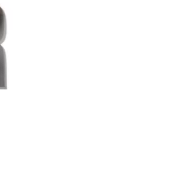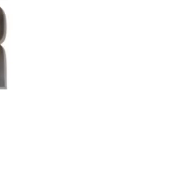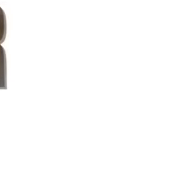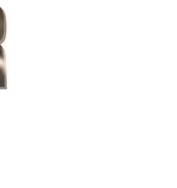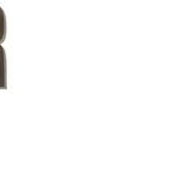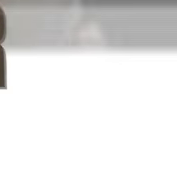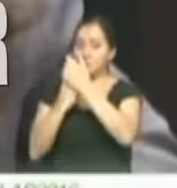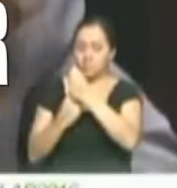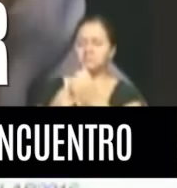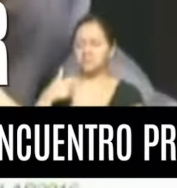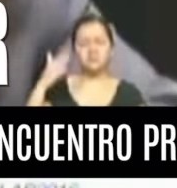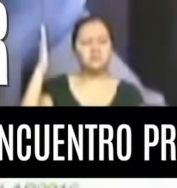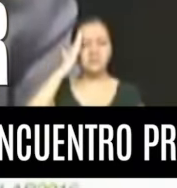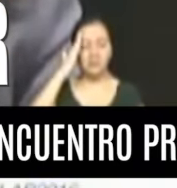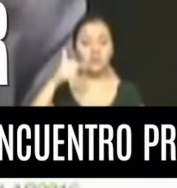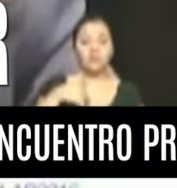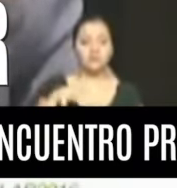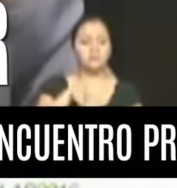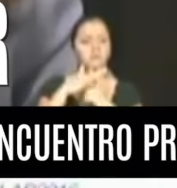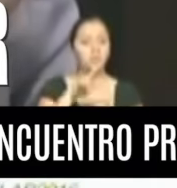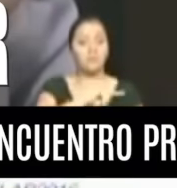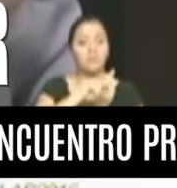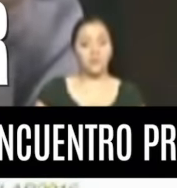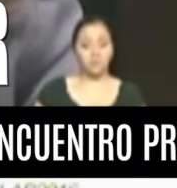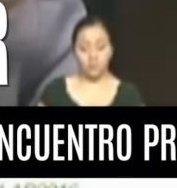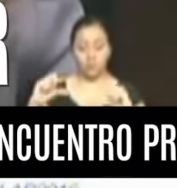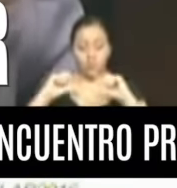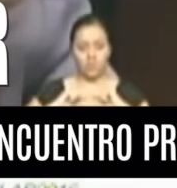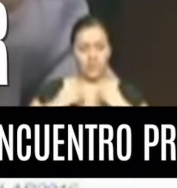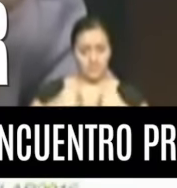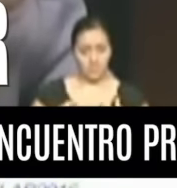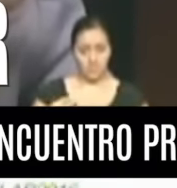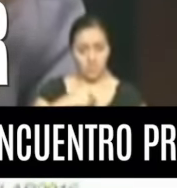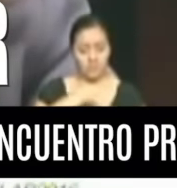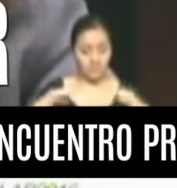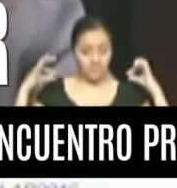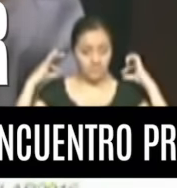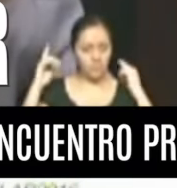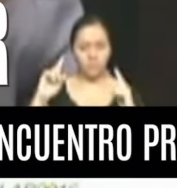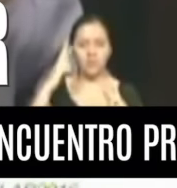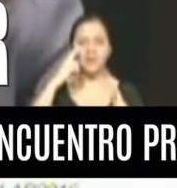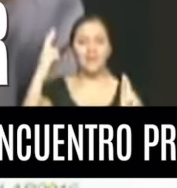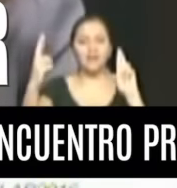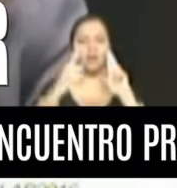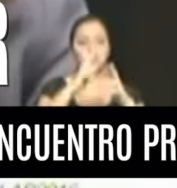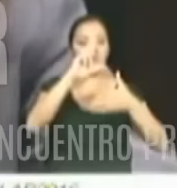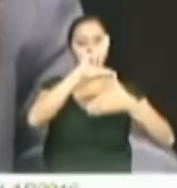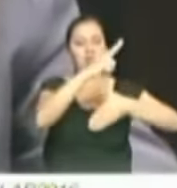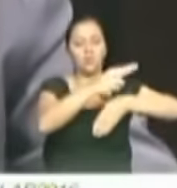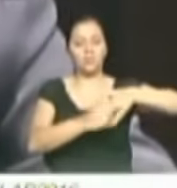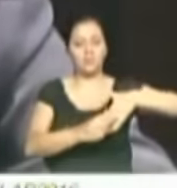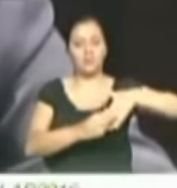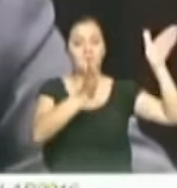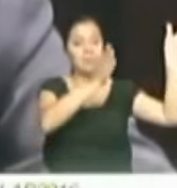lo tomo como una cuestión personal, sino como un reconocimiento colectivo a